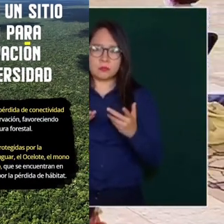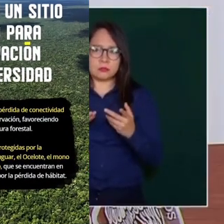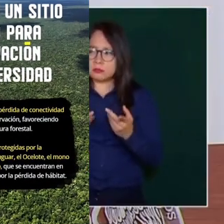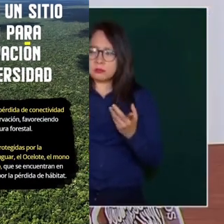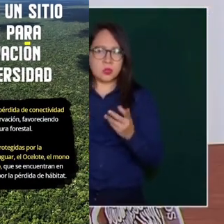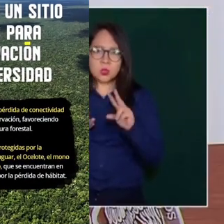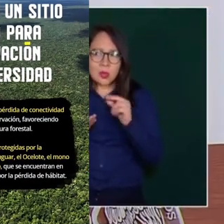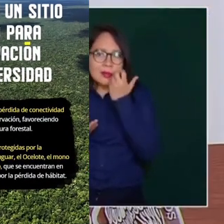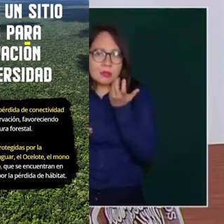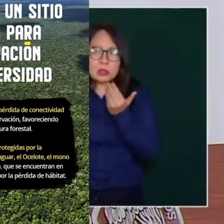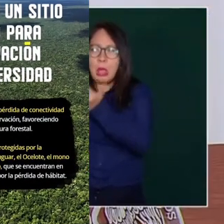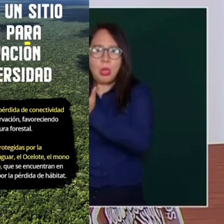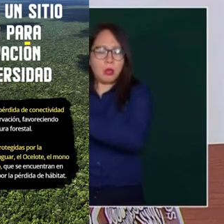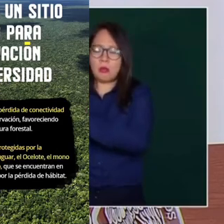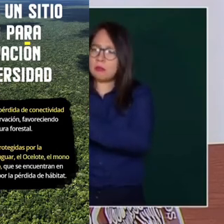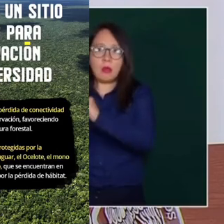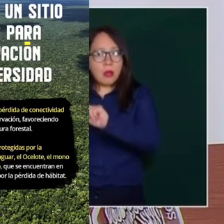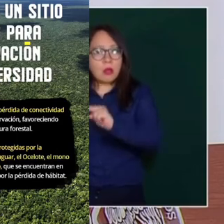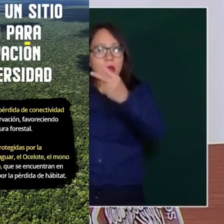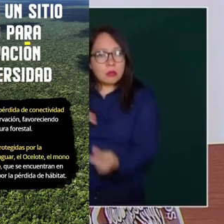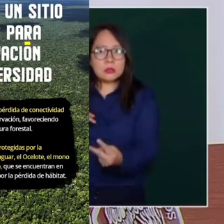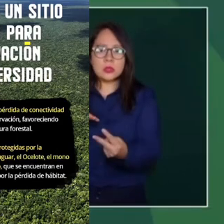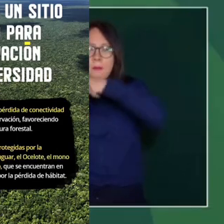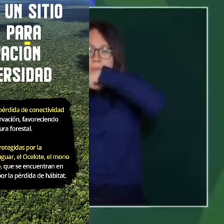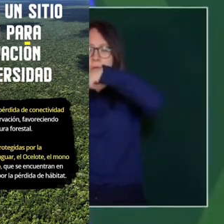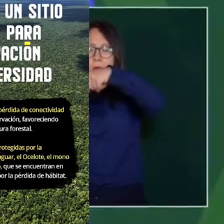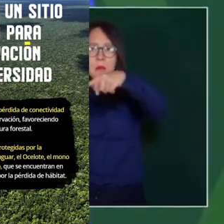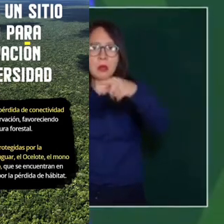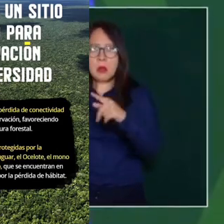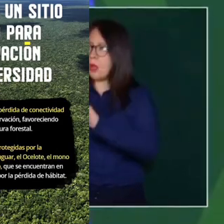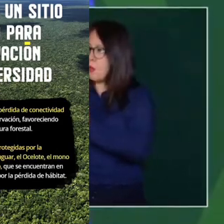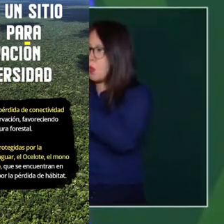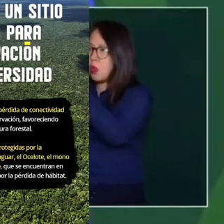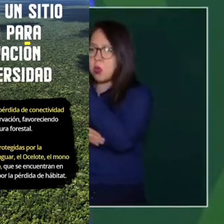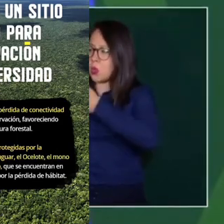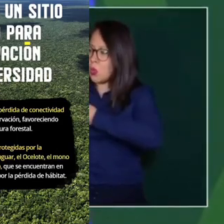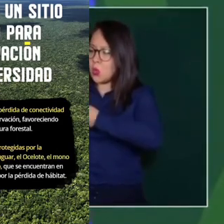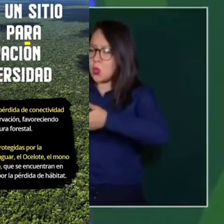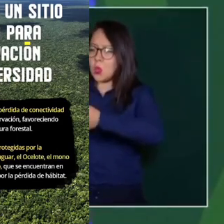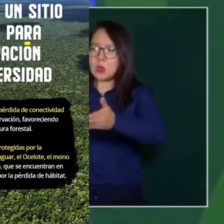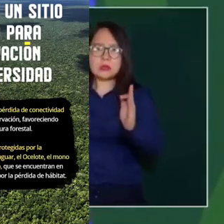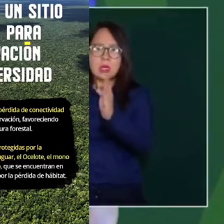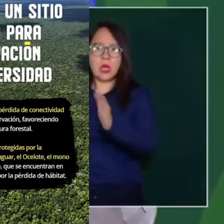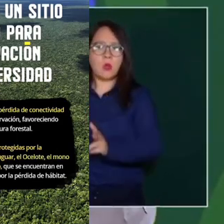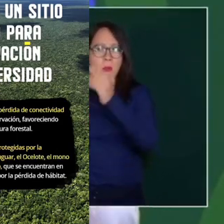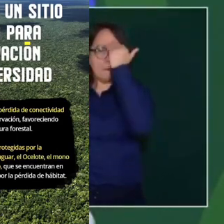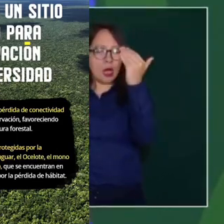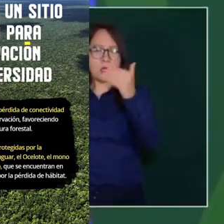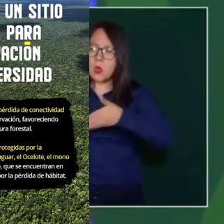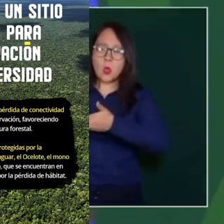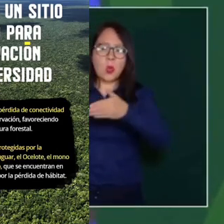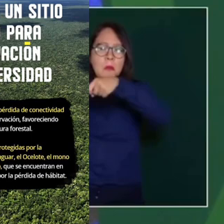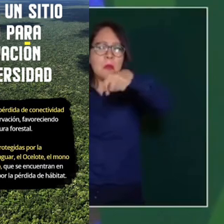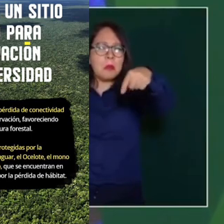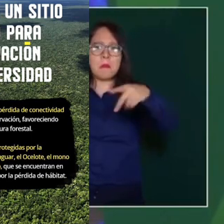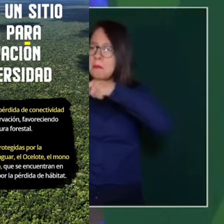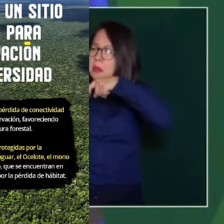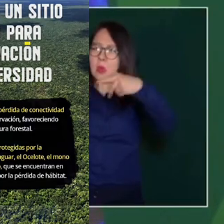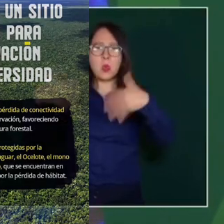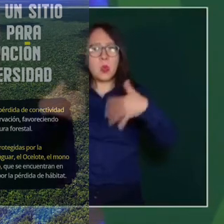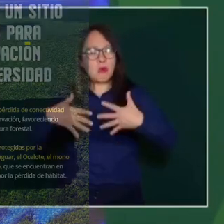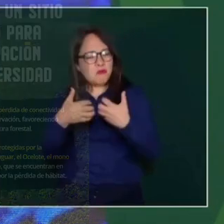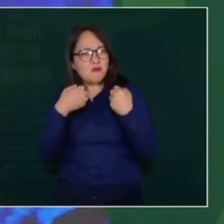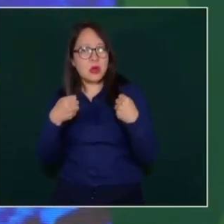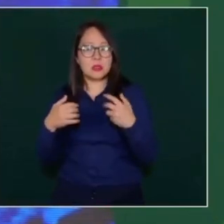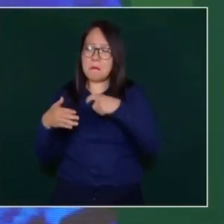contrario, estamos sembrando árboles como nunca en toda la ruta del Tren Maya. Sí, por eso quiero hablar con los